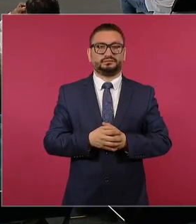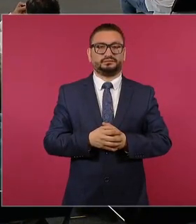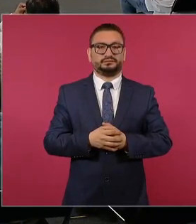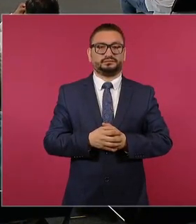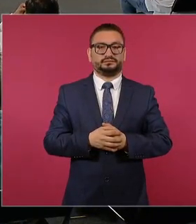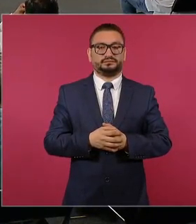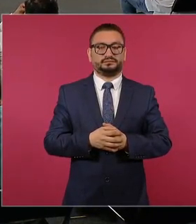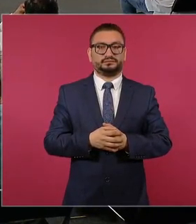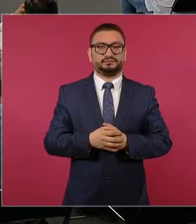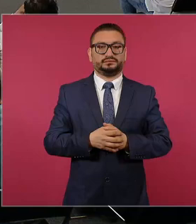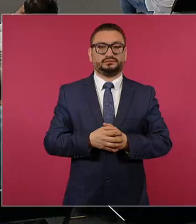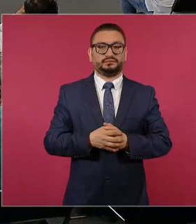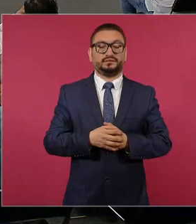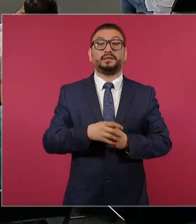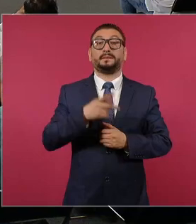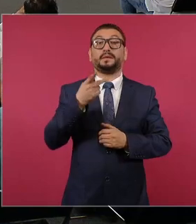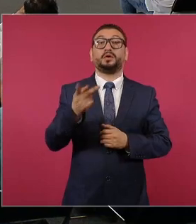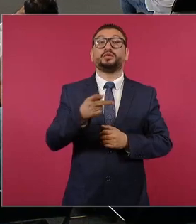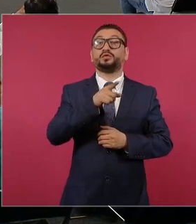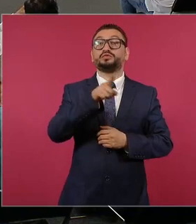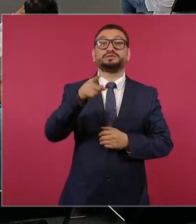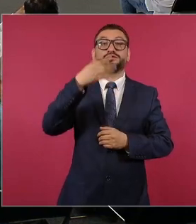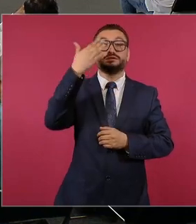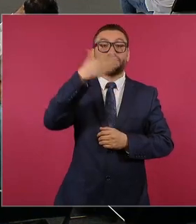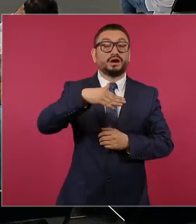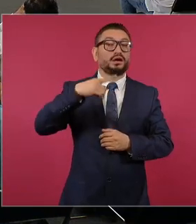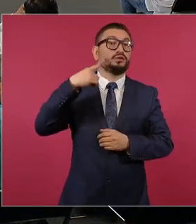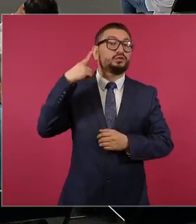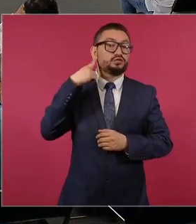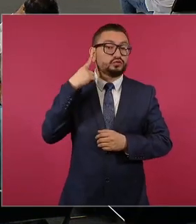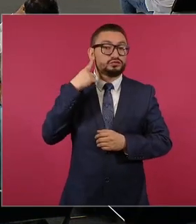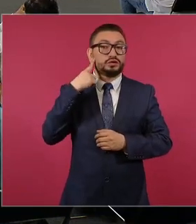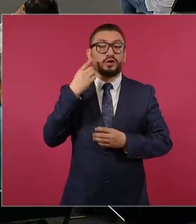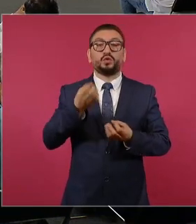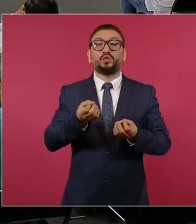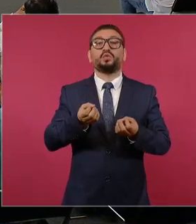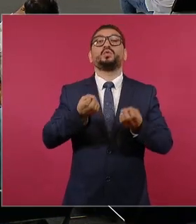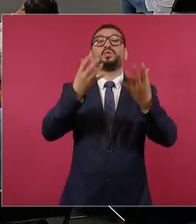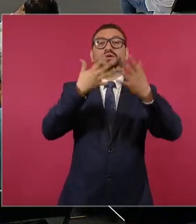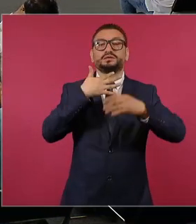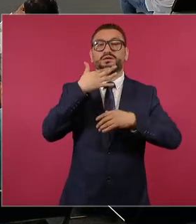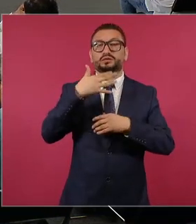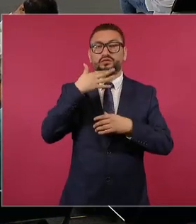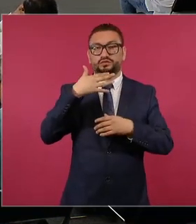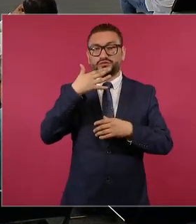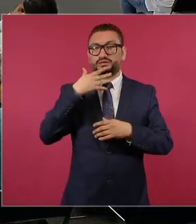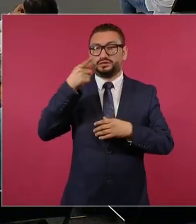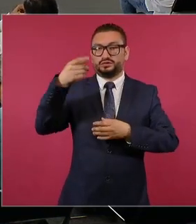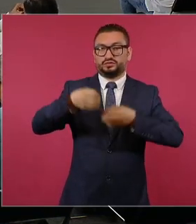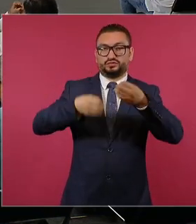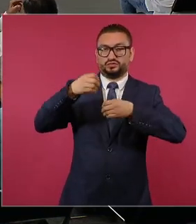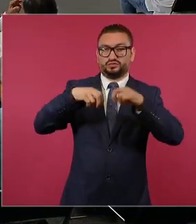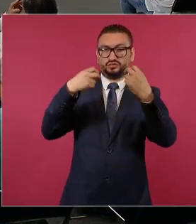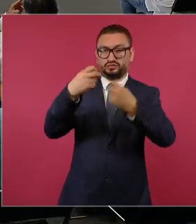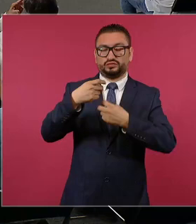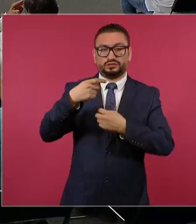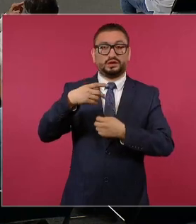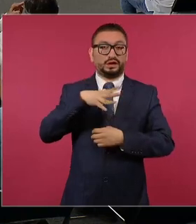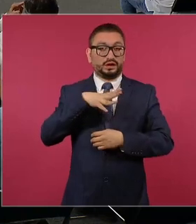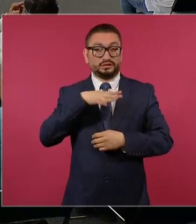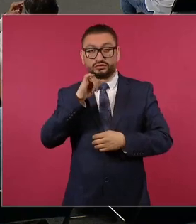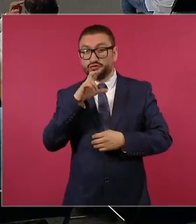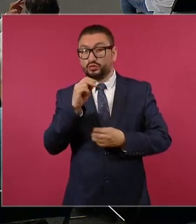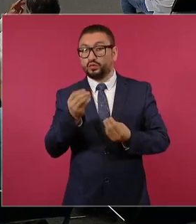por lo que usted sabe o ha escuchado, ¿qué tanta corrupción existe en el Poder Judicial?